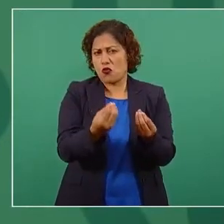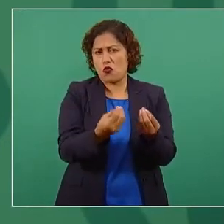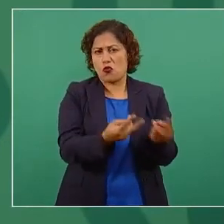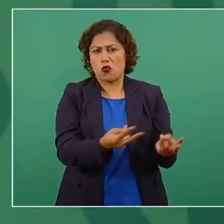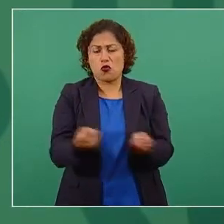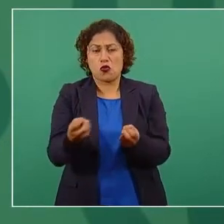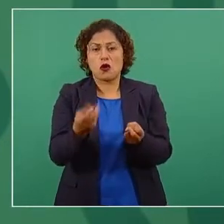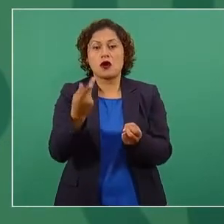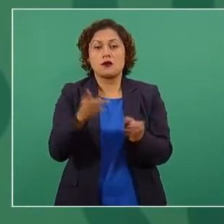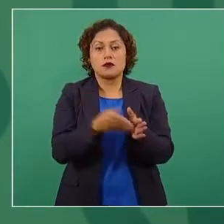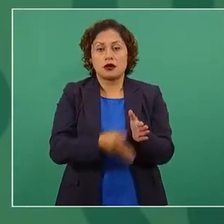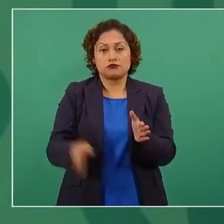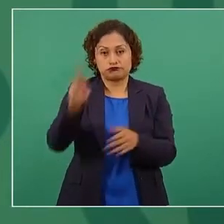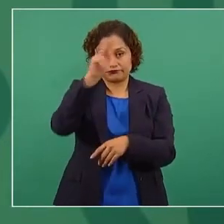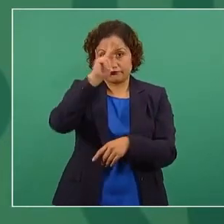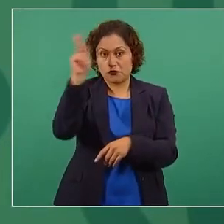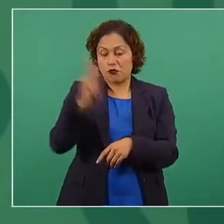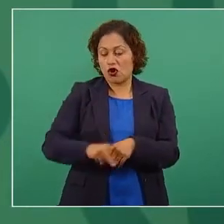Estamos hablando de